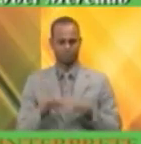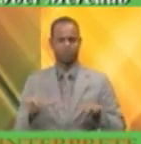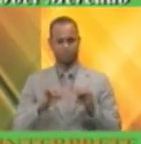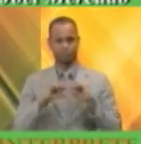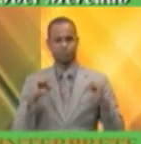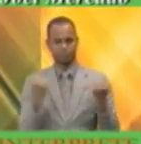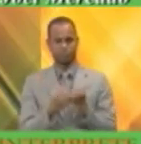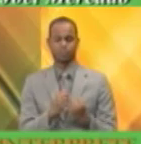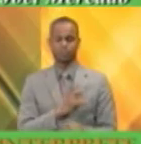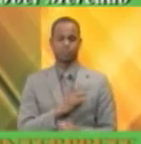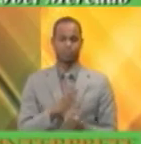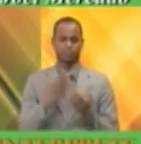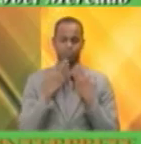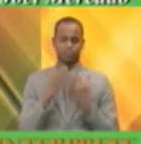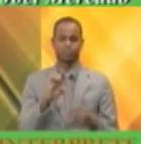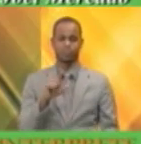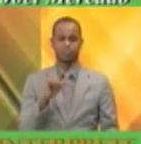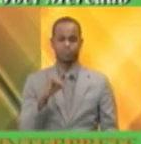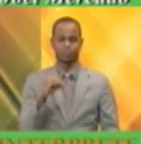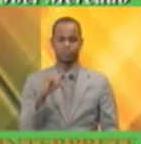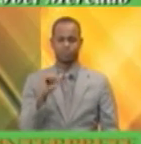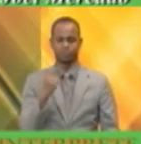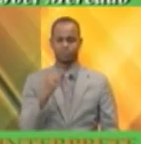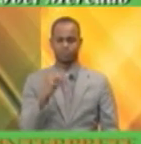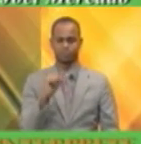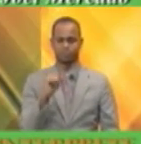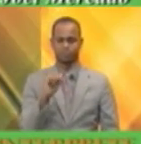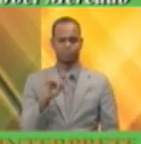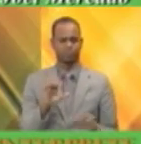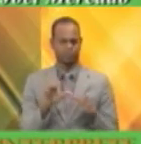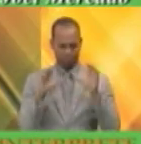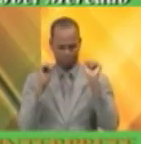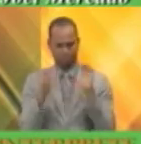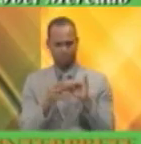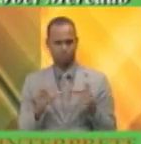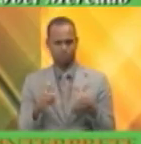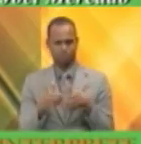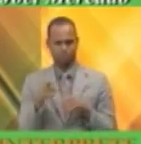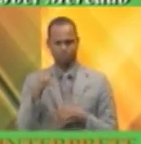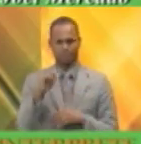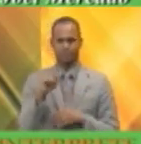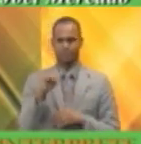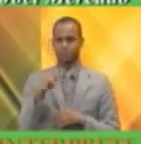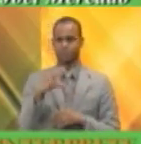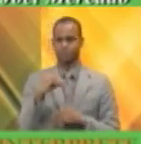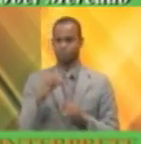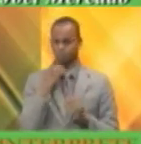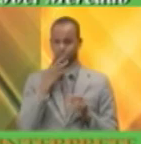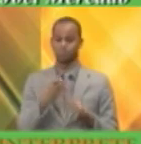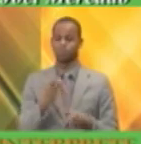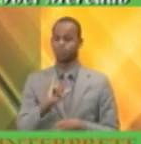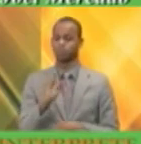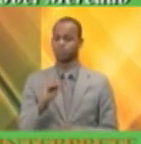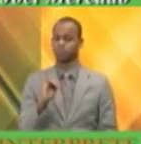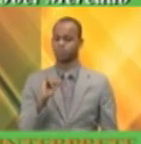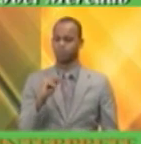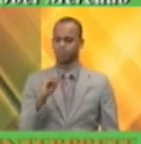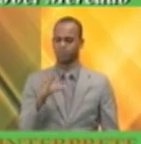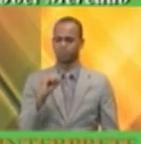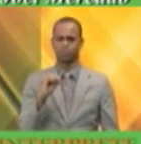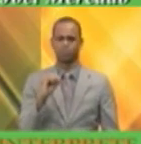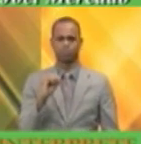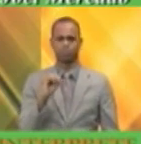sociedad. Gracias a Eladio Agramonte, presidente del Comité Paralímpico Dominicano, a Bienvenido Zorrilla, también, que